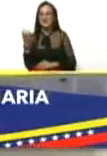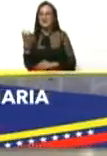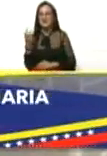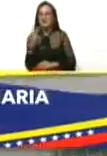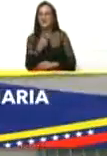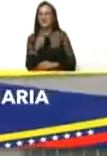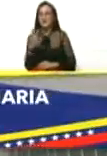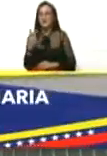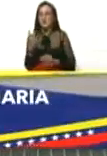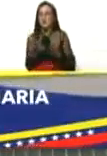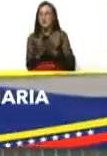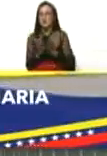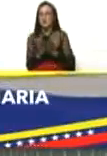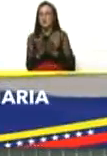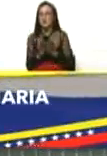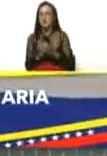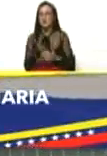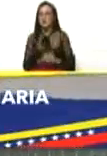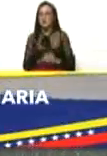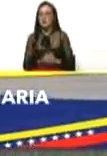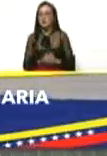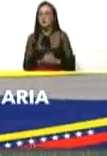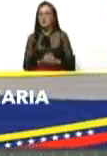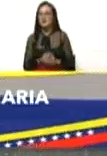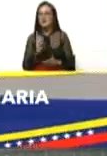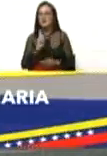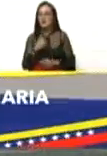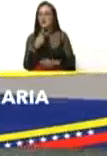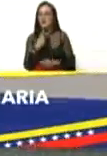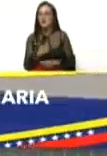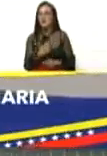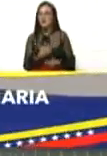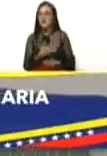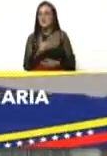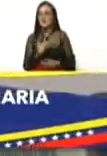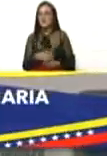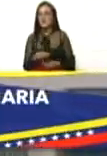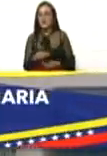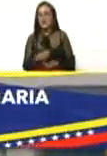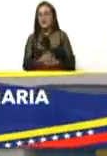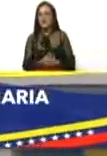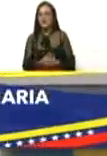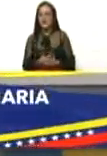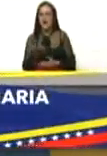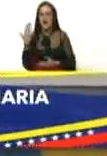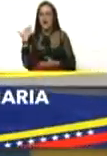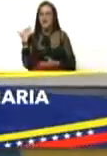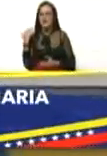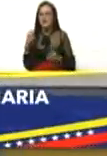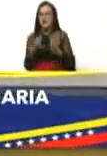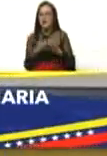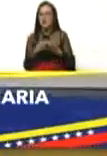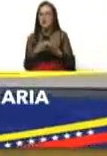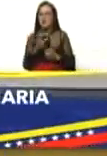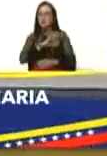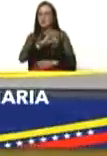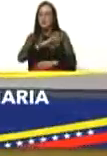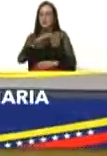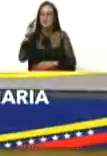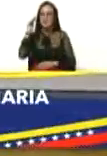7.322 estudiantes. Hay que decir también, presidente, que antes de las bricomiles ya